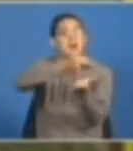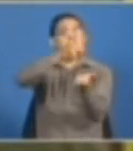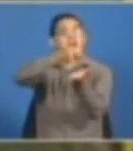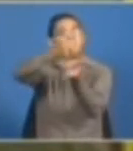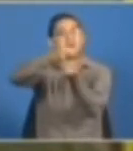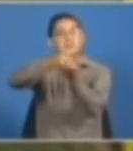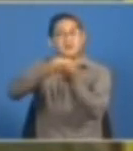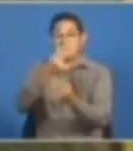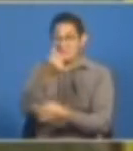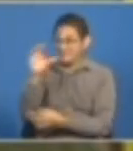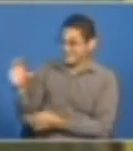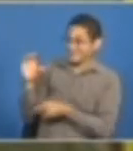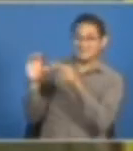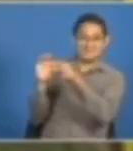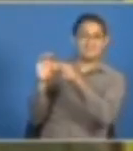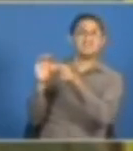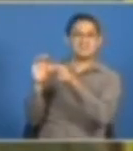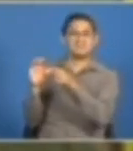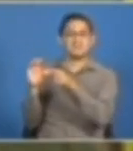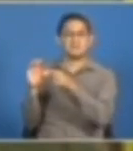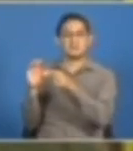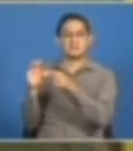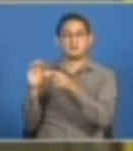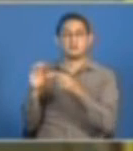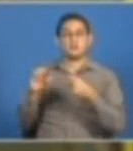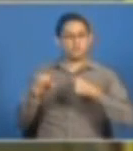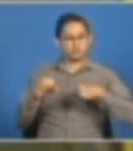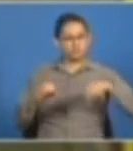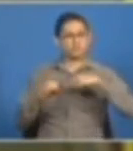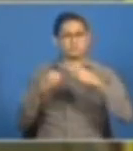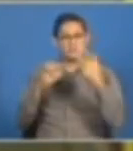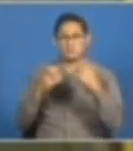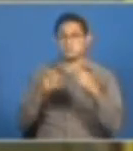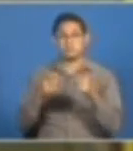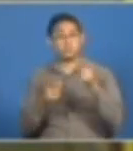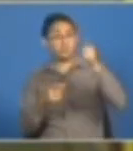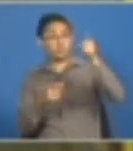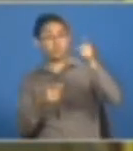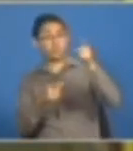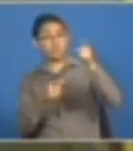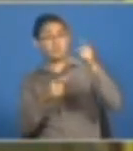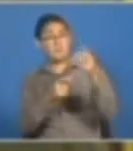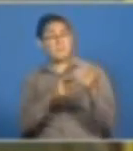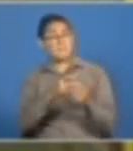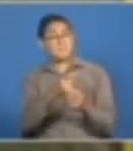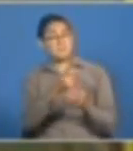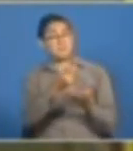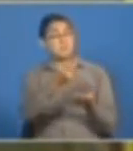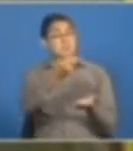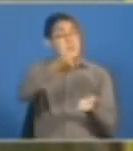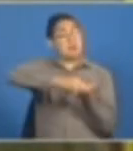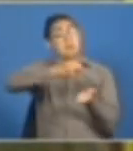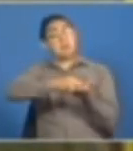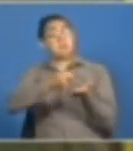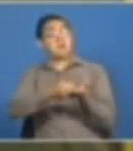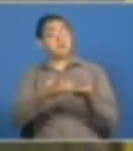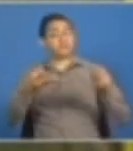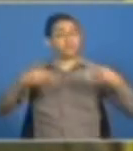una reforma tributaria progresiva para que el que más gane, más pague. En este país